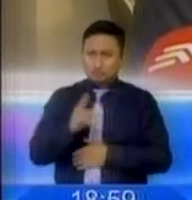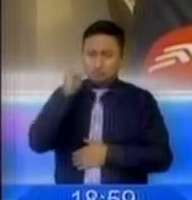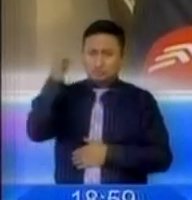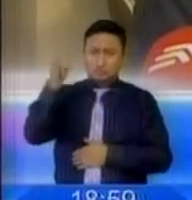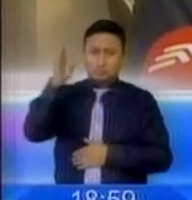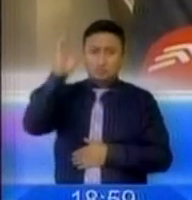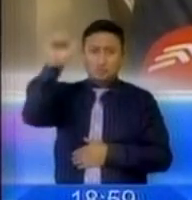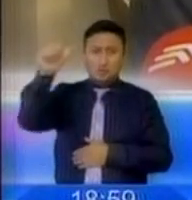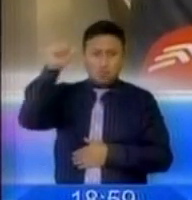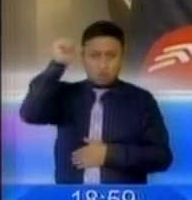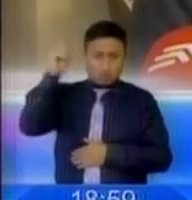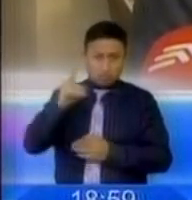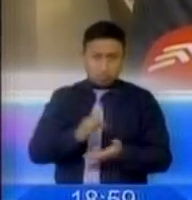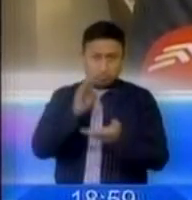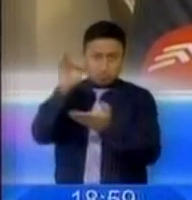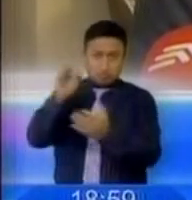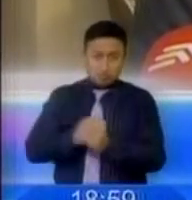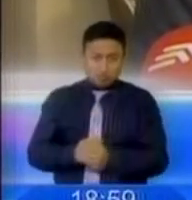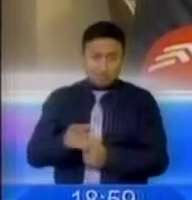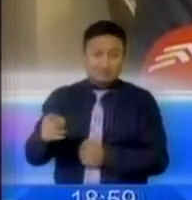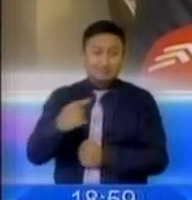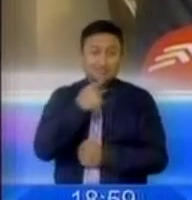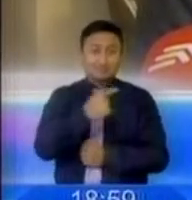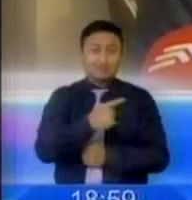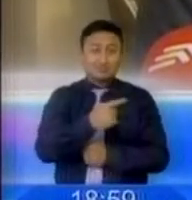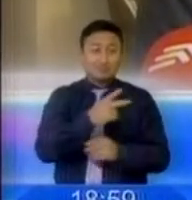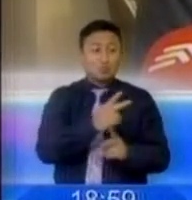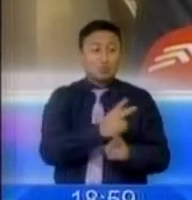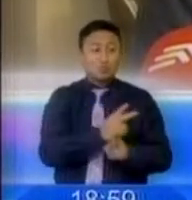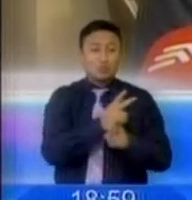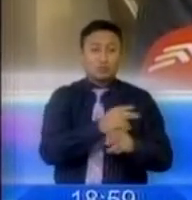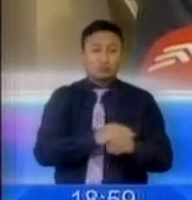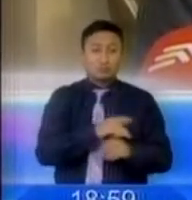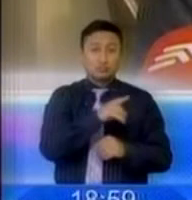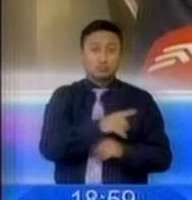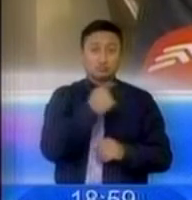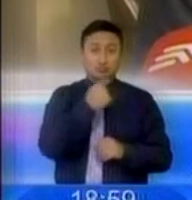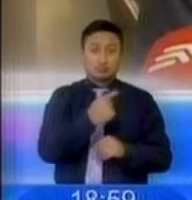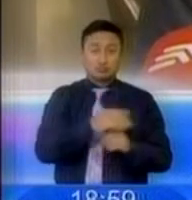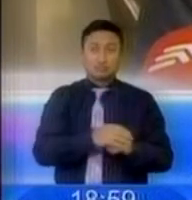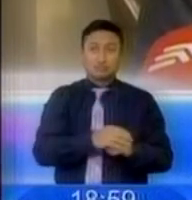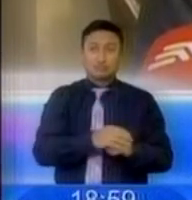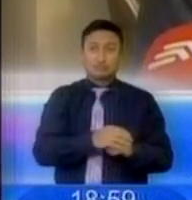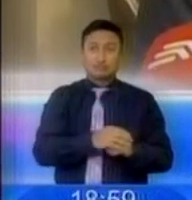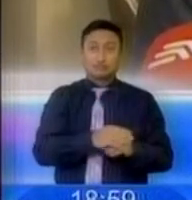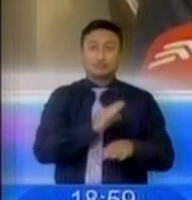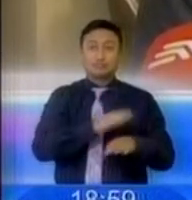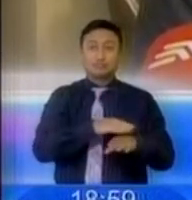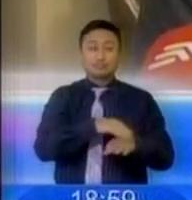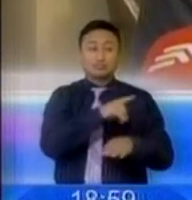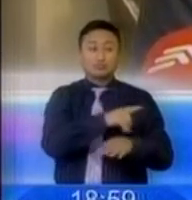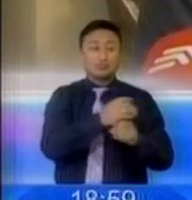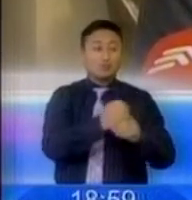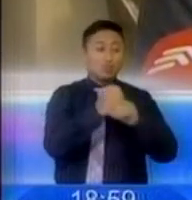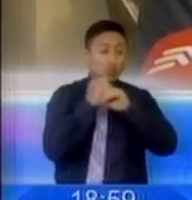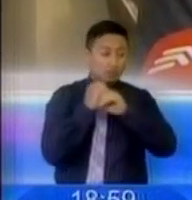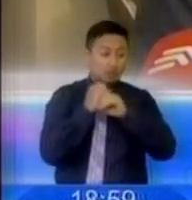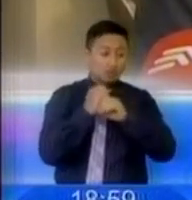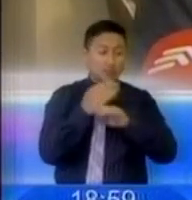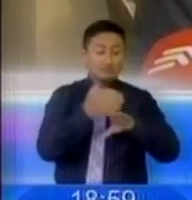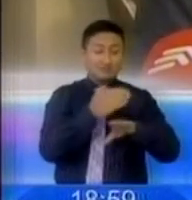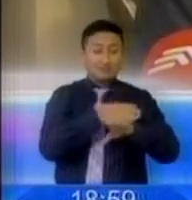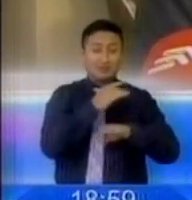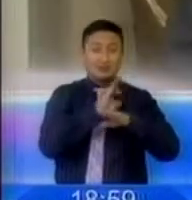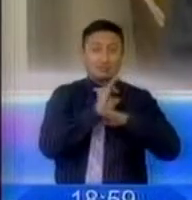Europa. Y esa es la protección que le ofrecen si es que dice ante los medios de comunicación que fue obligada a declarar